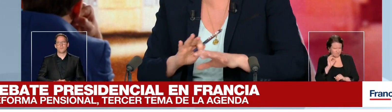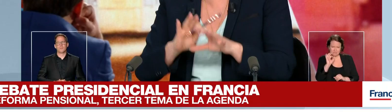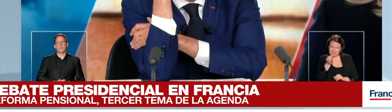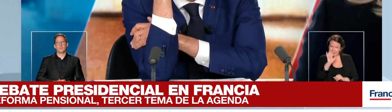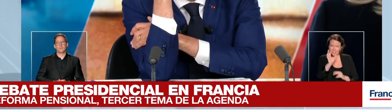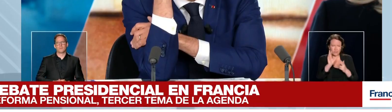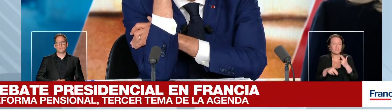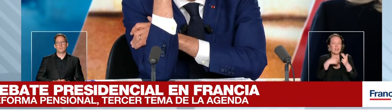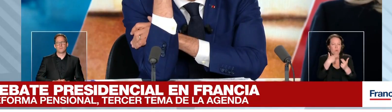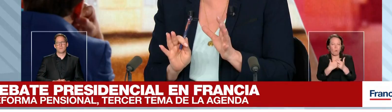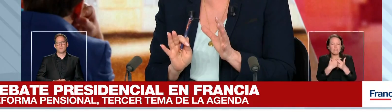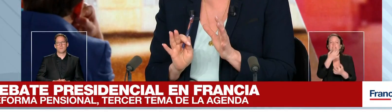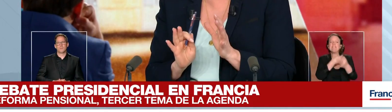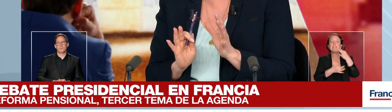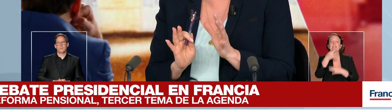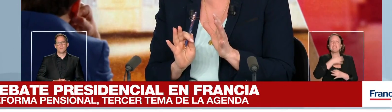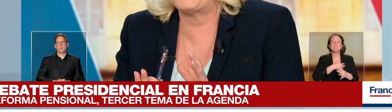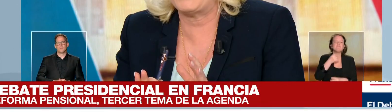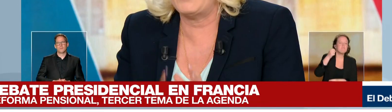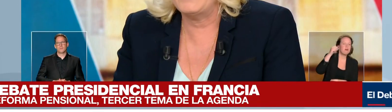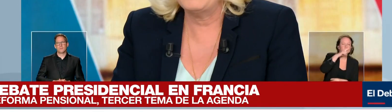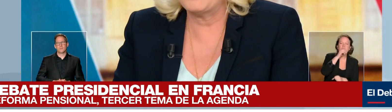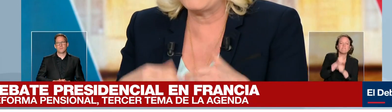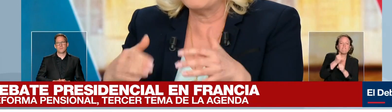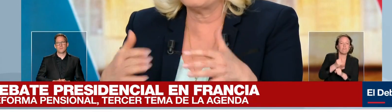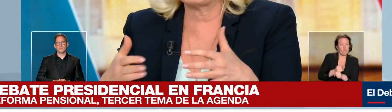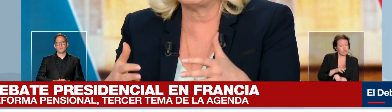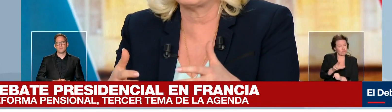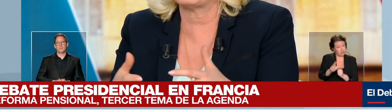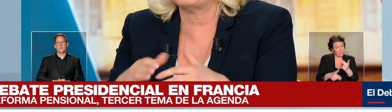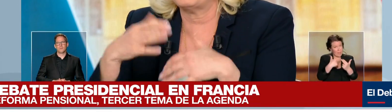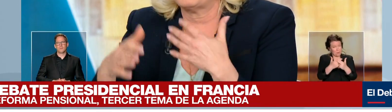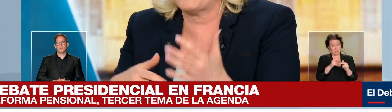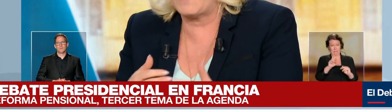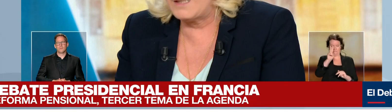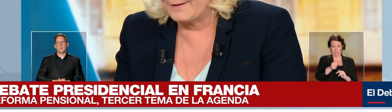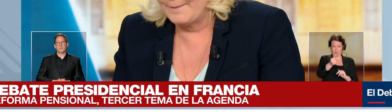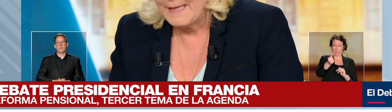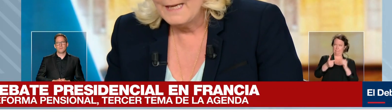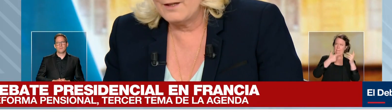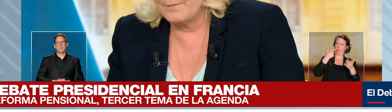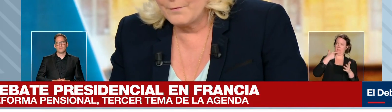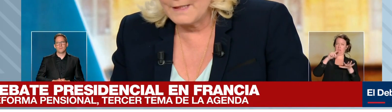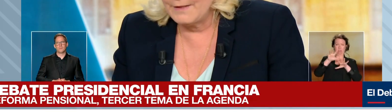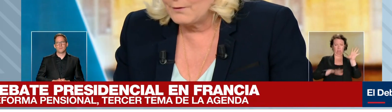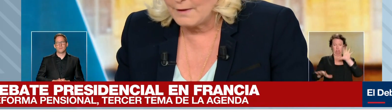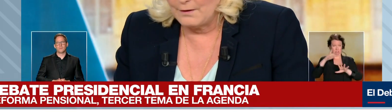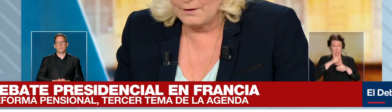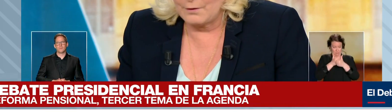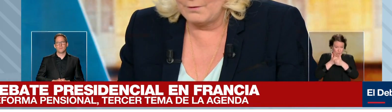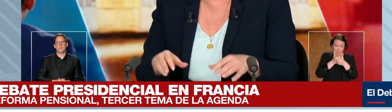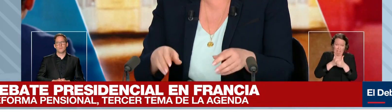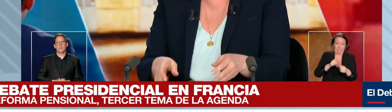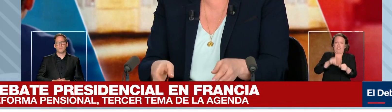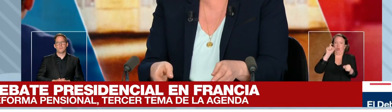a responder a todo y a todas las cosas falsas que usted ha dicho en los últimos minutos, pero la verdad hay tantas que es difícil